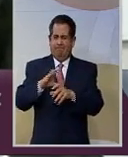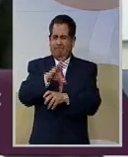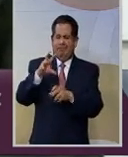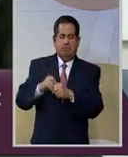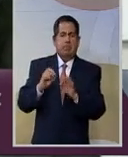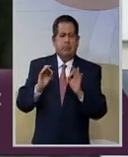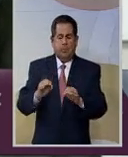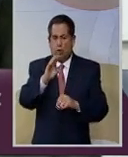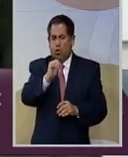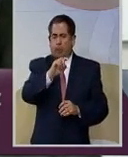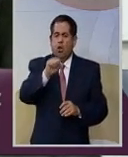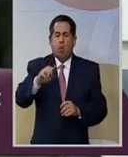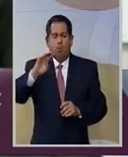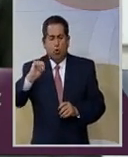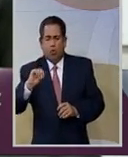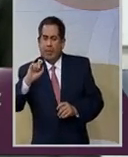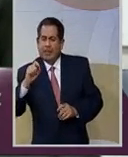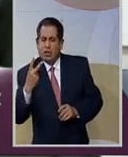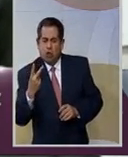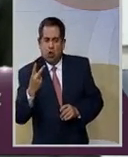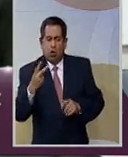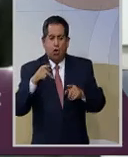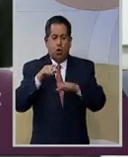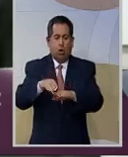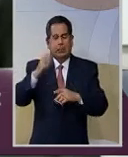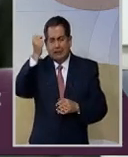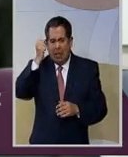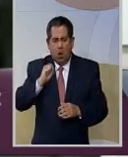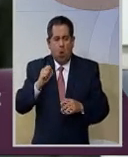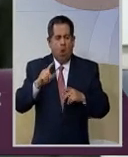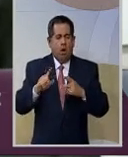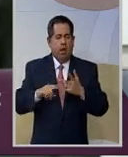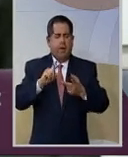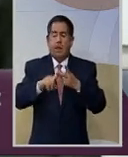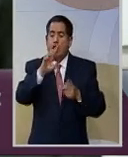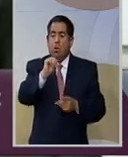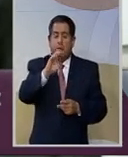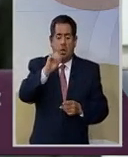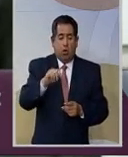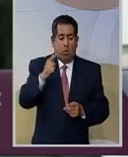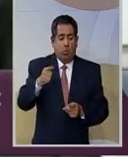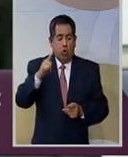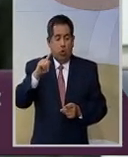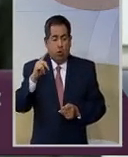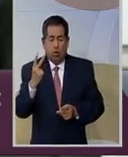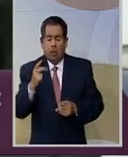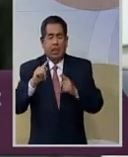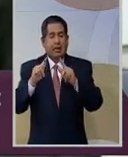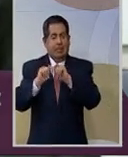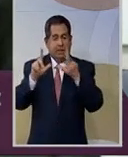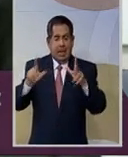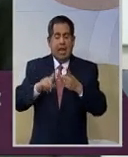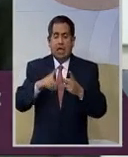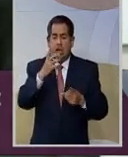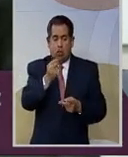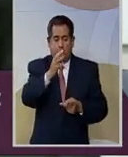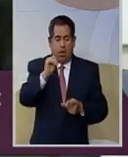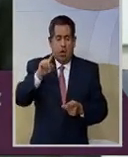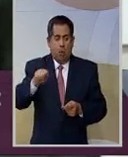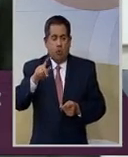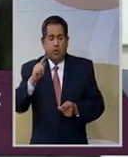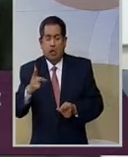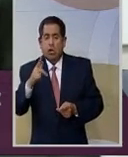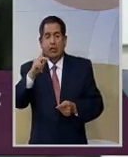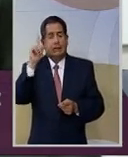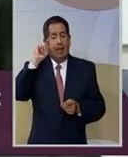Oaxaca, 99.22 en el caso de Sinaloa, 99.07 en Tlaxcala y 99.88